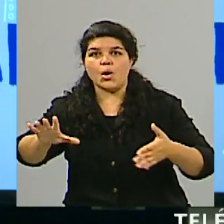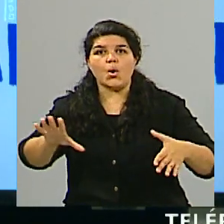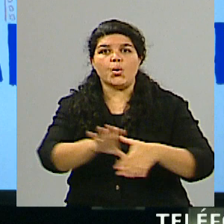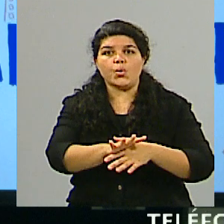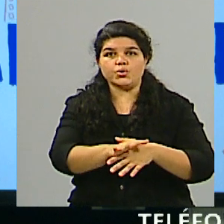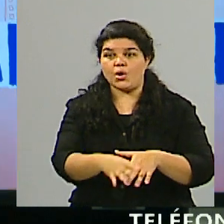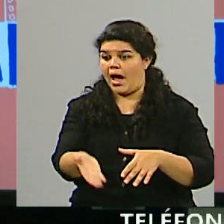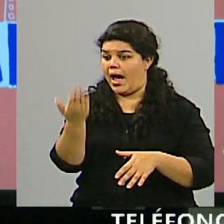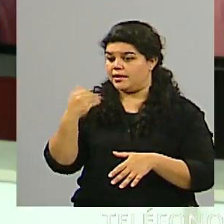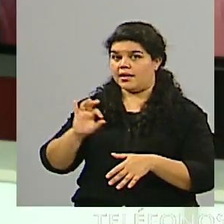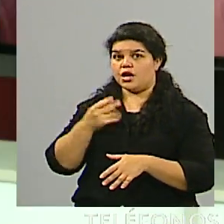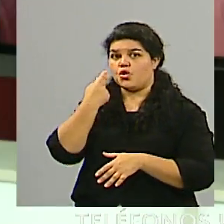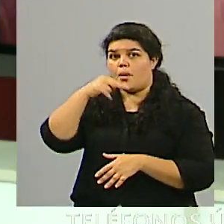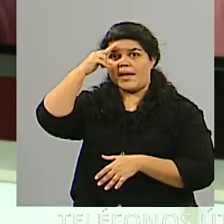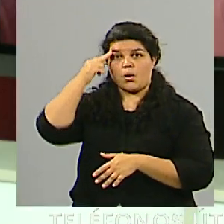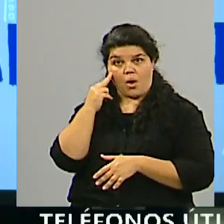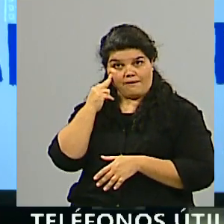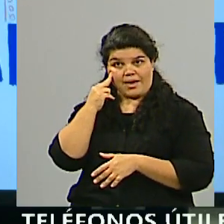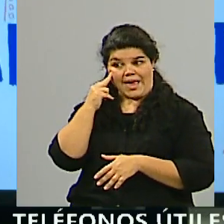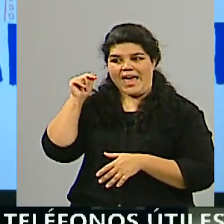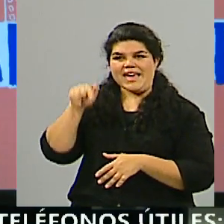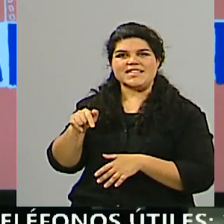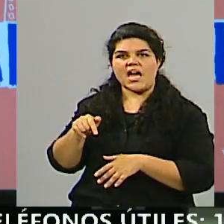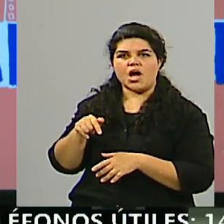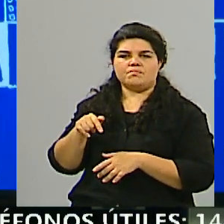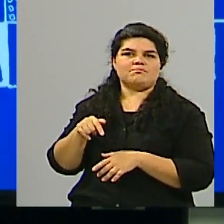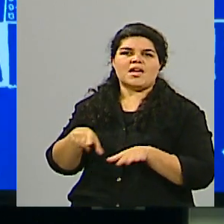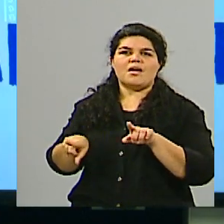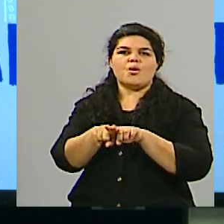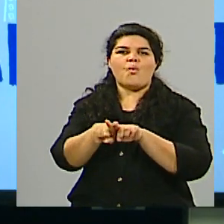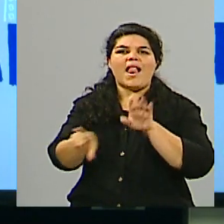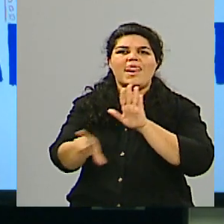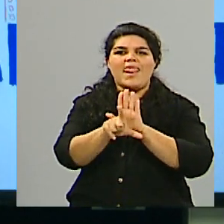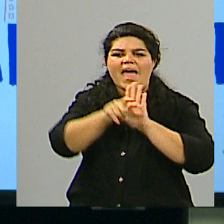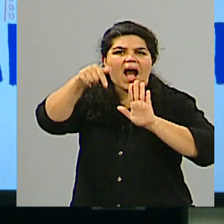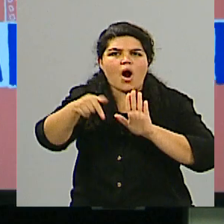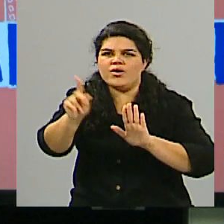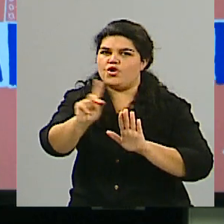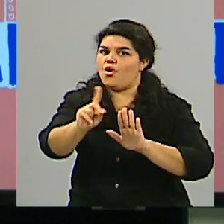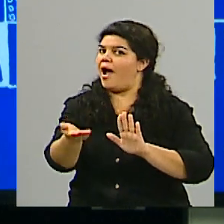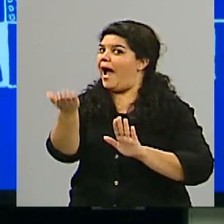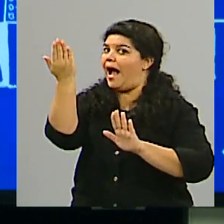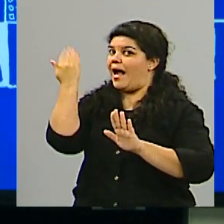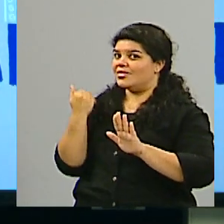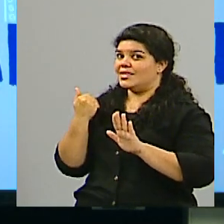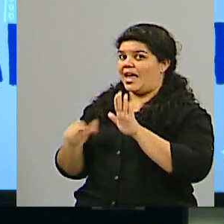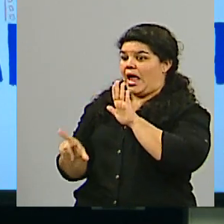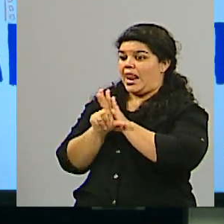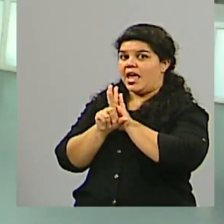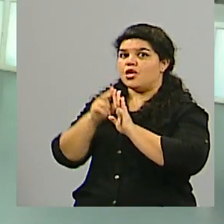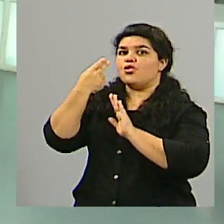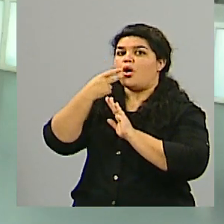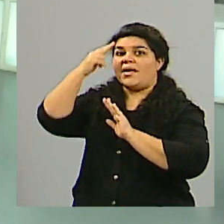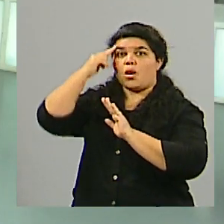los hechos, en el año 2009. Que no es la norma actual del derecho penal brasilero, sino que se aplica el derecho penal